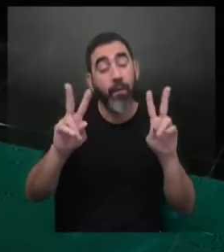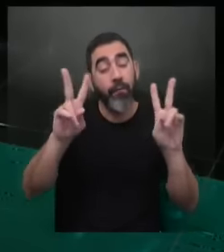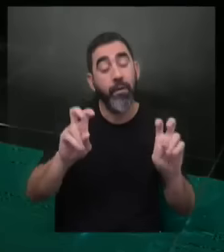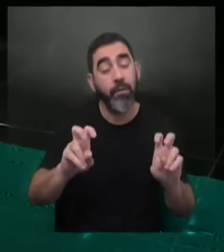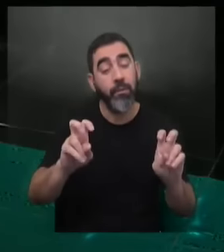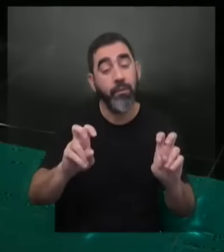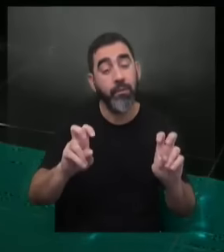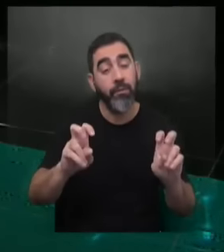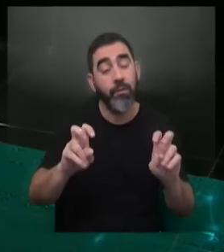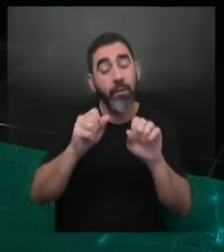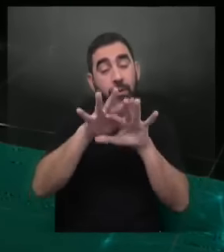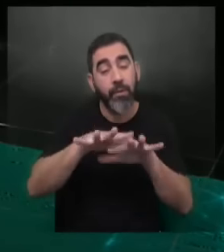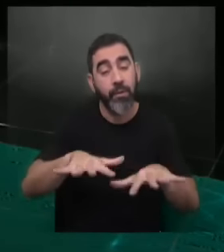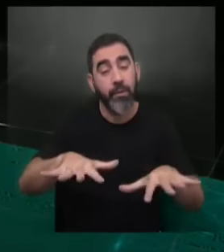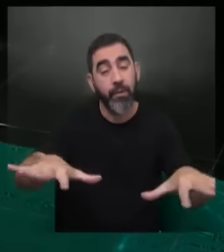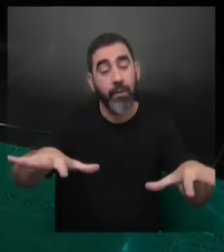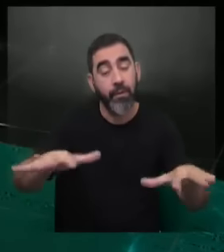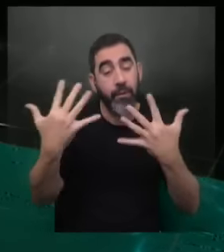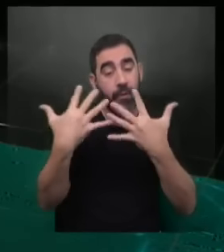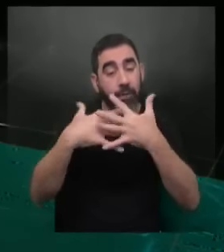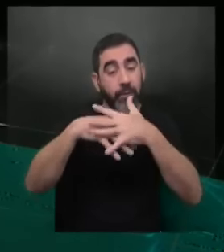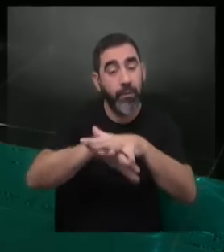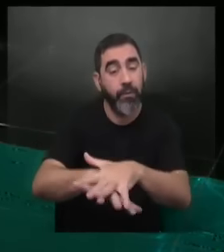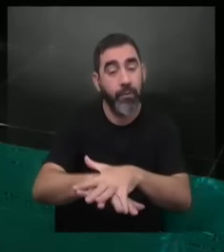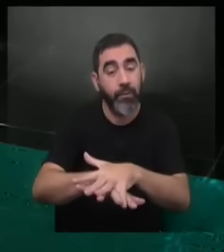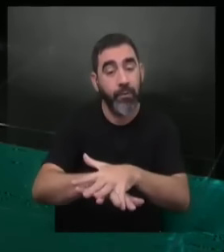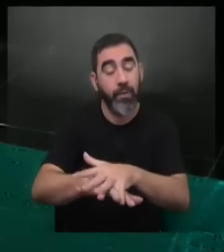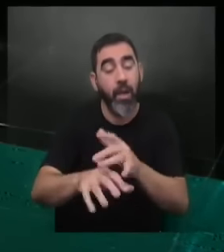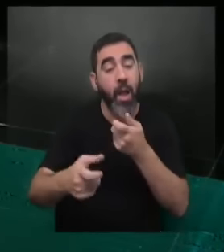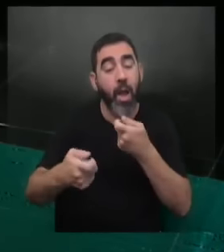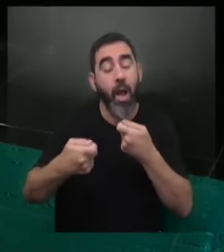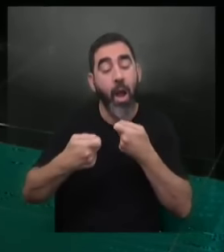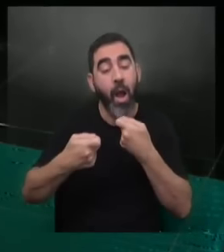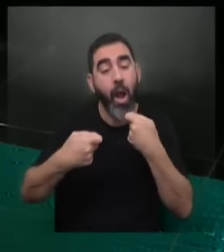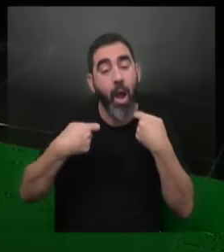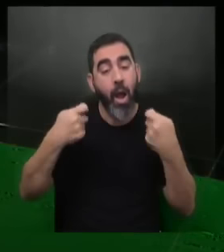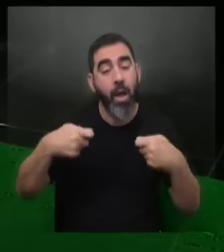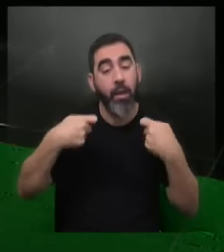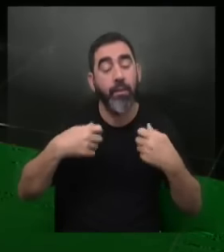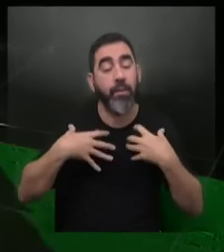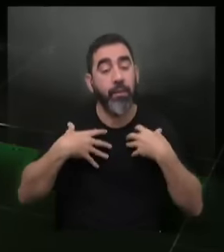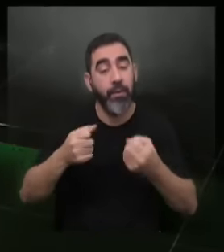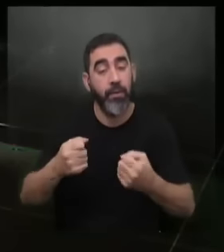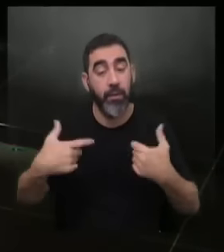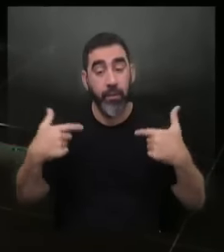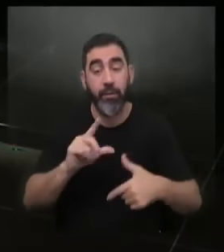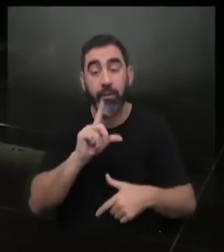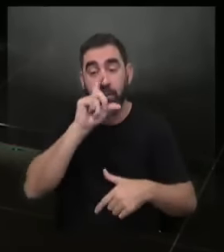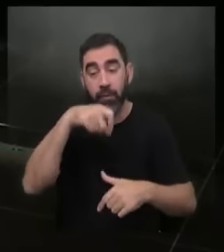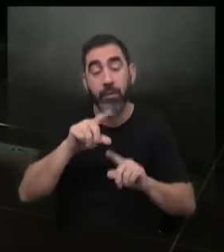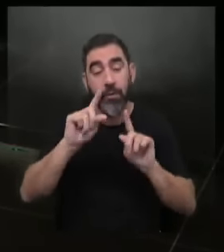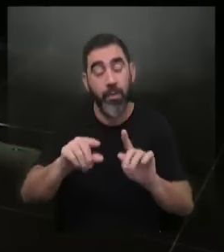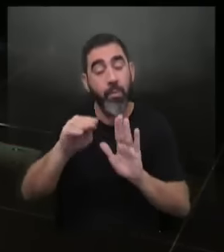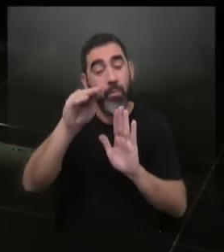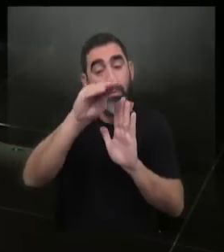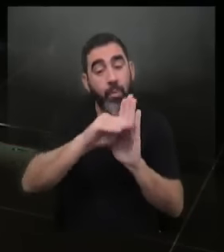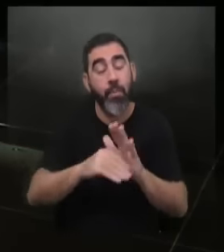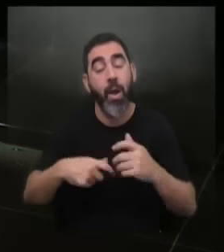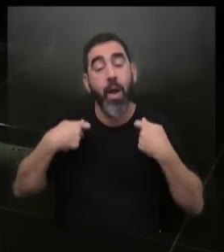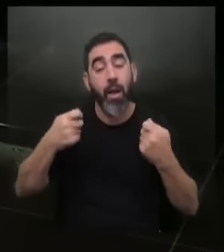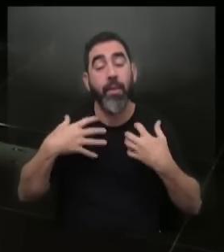una red de integración de cantinas de alianzas de ciudades saludables la intendencia de montevido más lleva el programa de